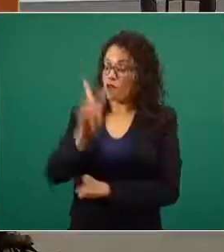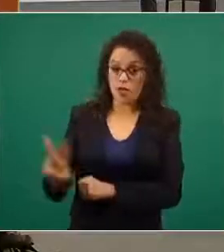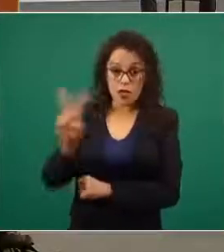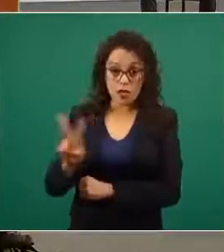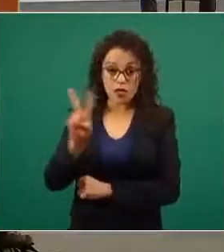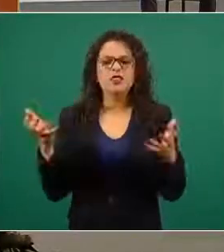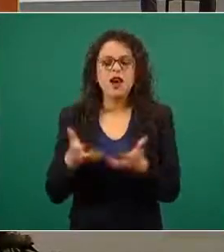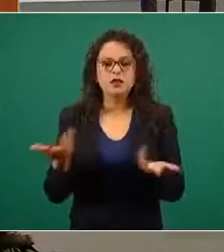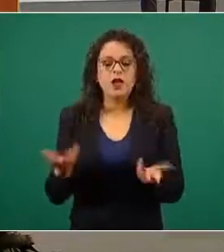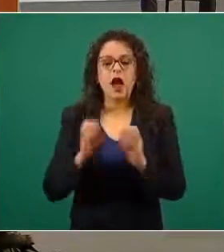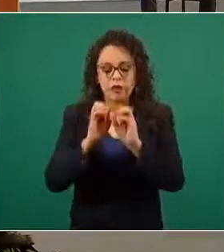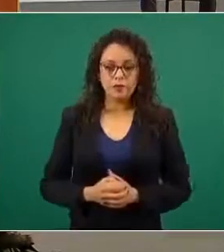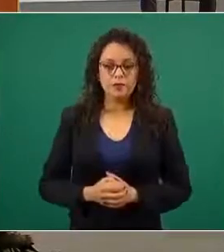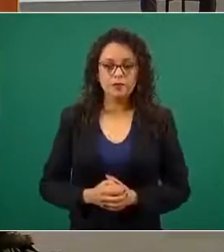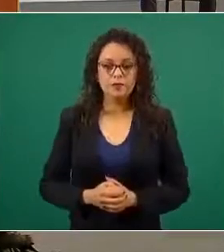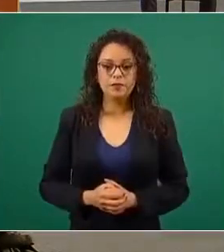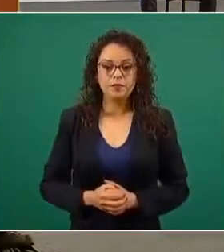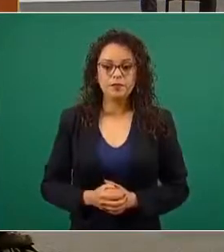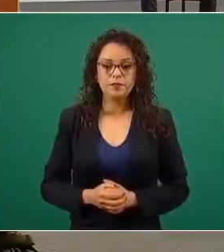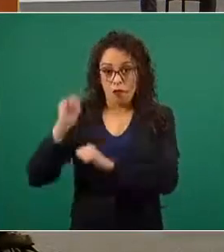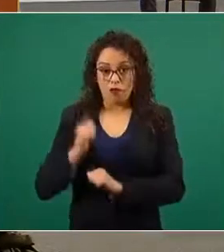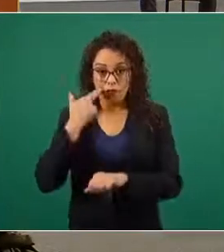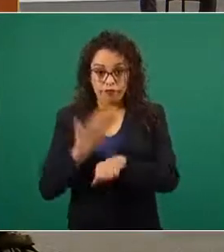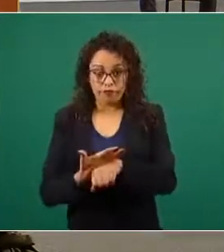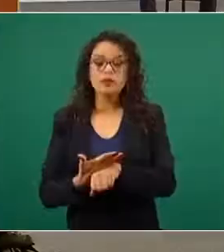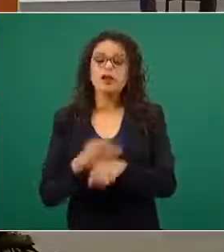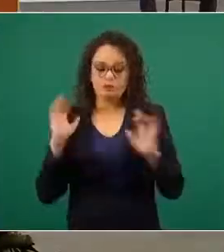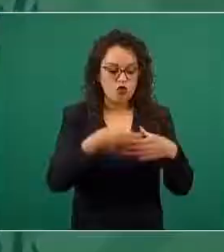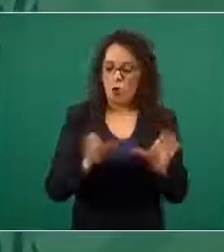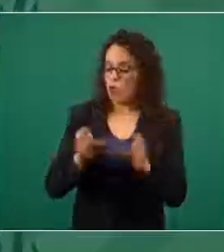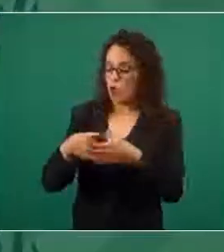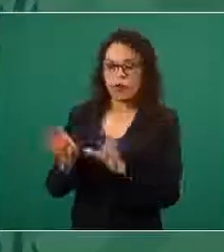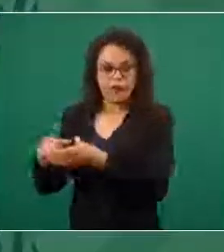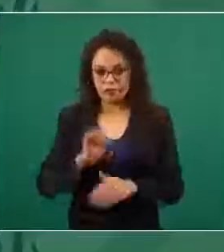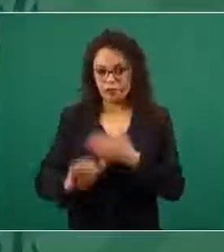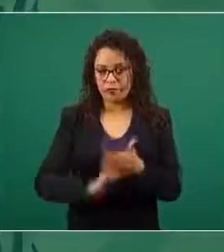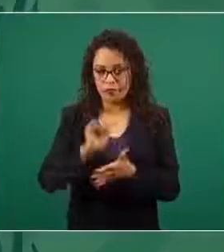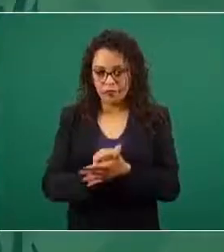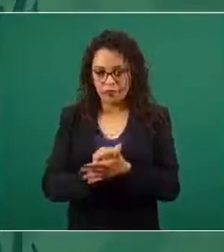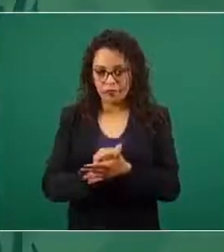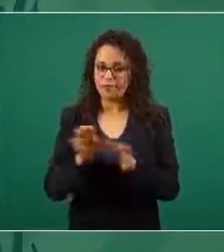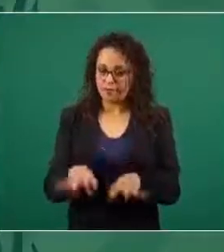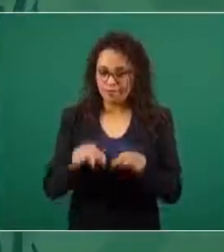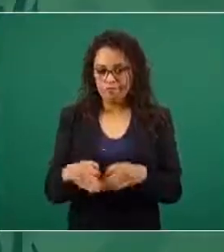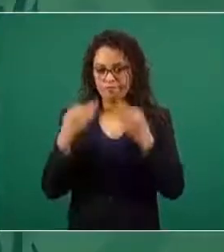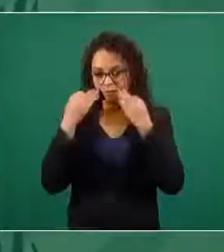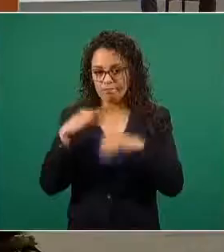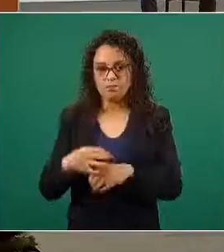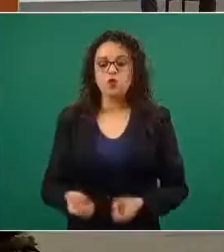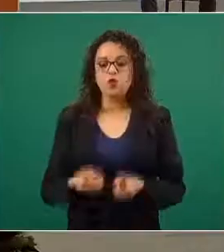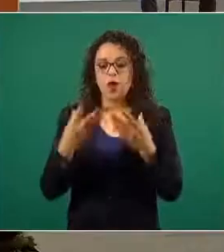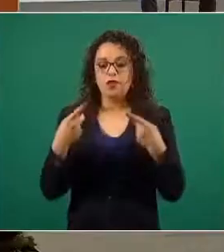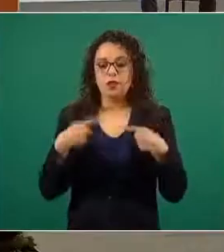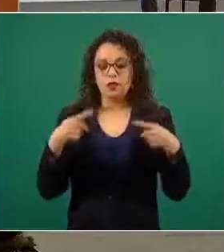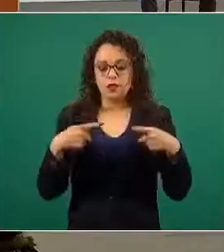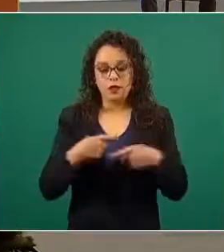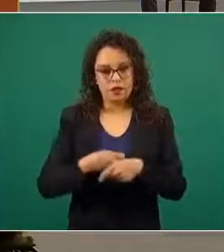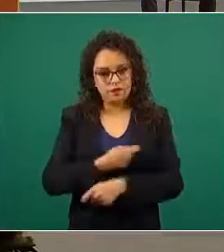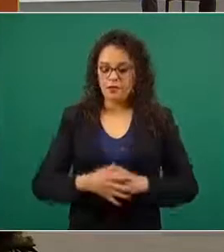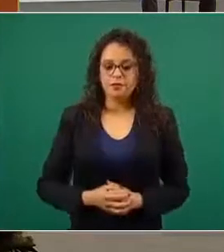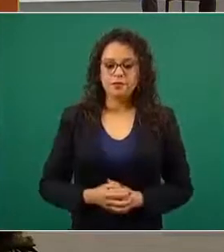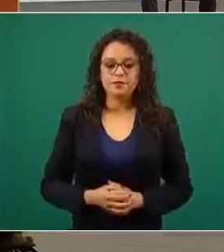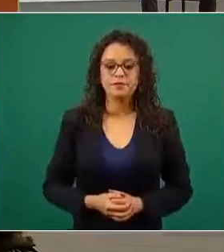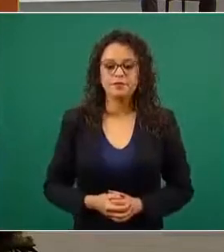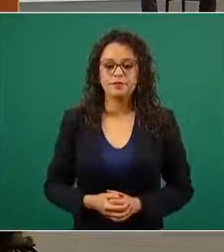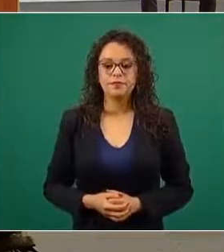viernes se hace una asamblea en el centro integrador con las autoridades de las comunidades y se levanta un acta. Ya se da fe del número de vacunas